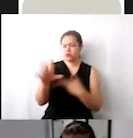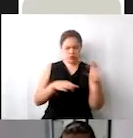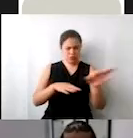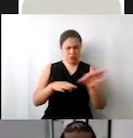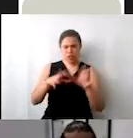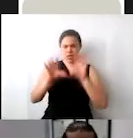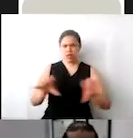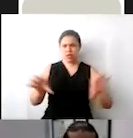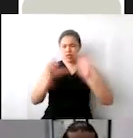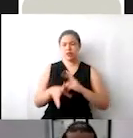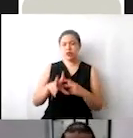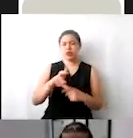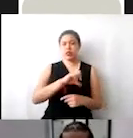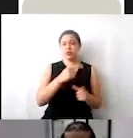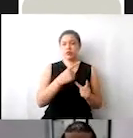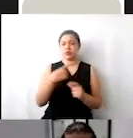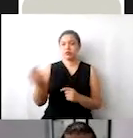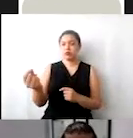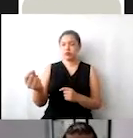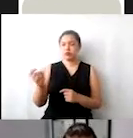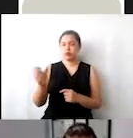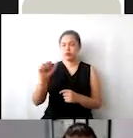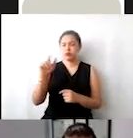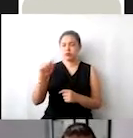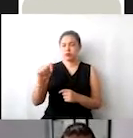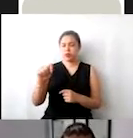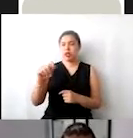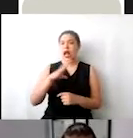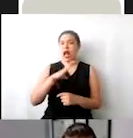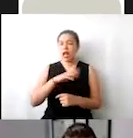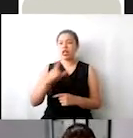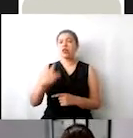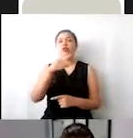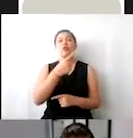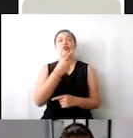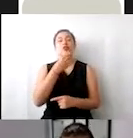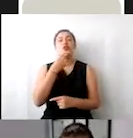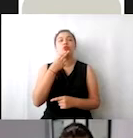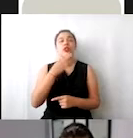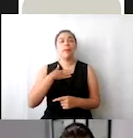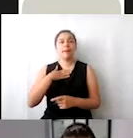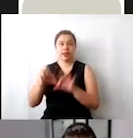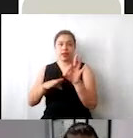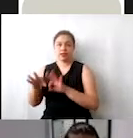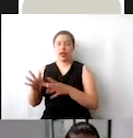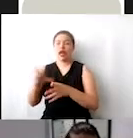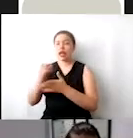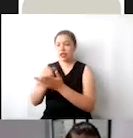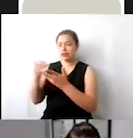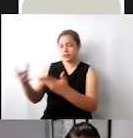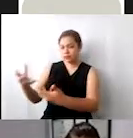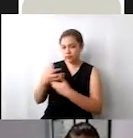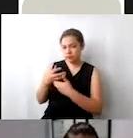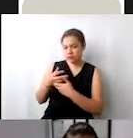de cómputo y se va. Dice el SAT, ahí hay puesta a disposición y hay retención. Bueno, ese caso específico,